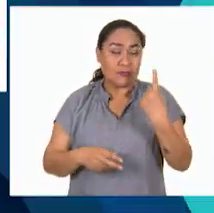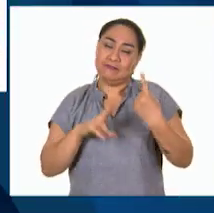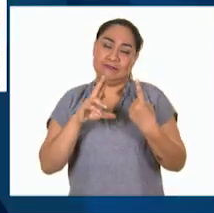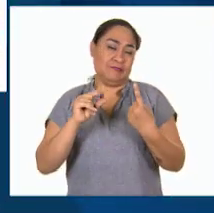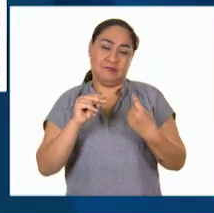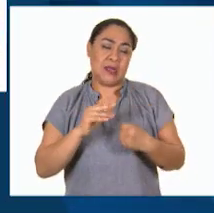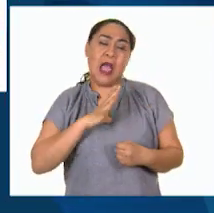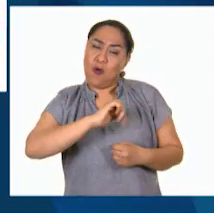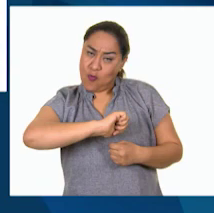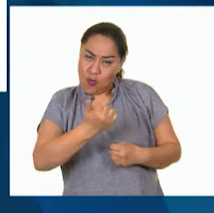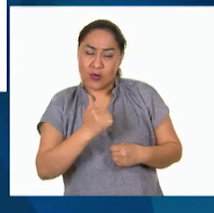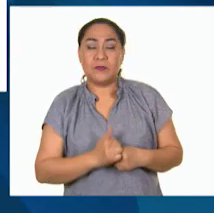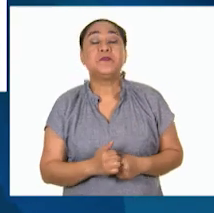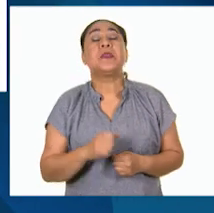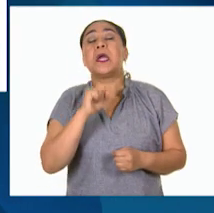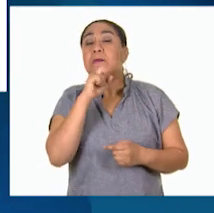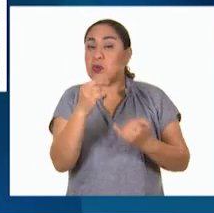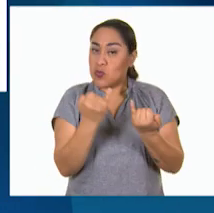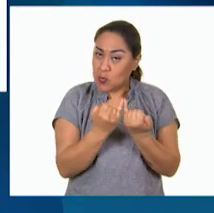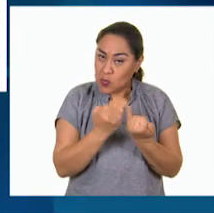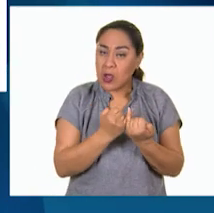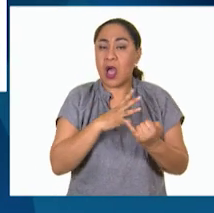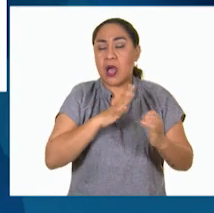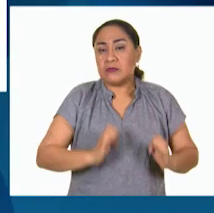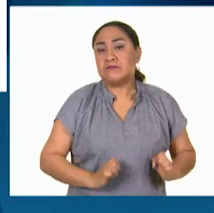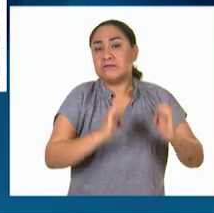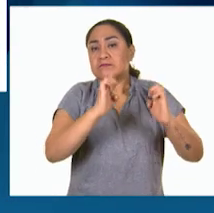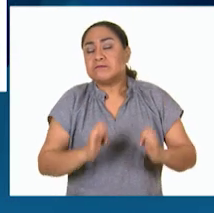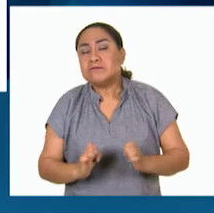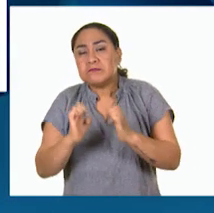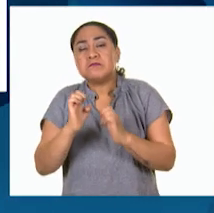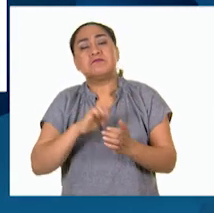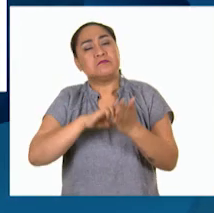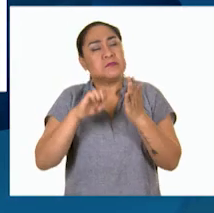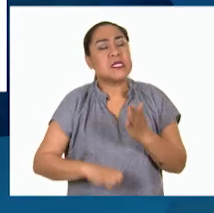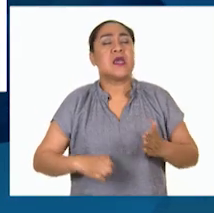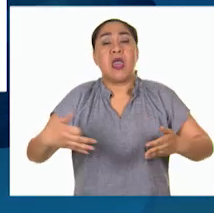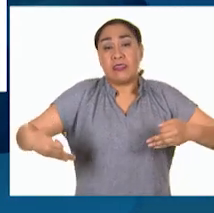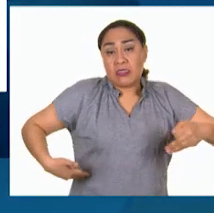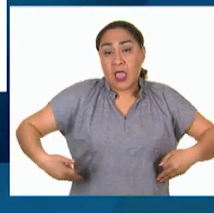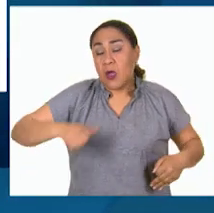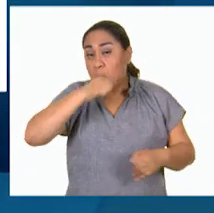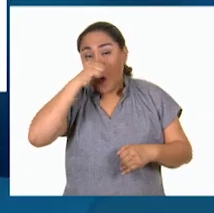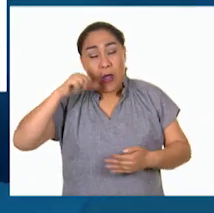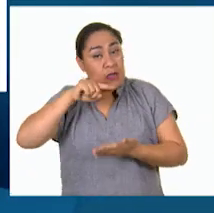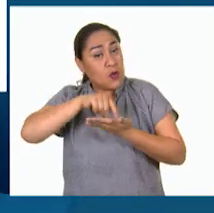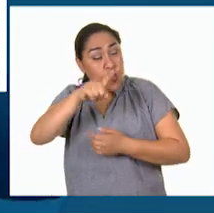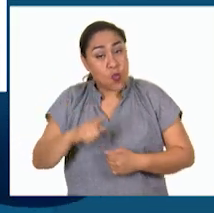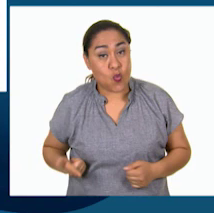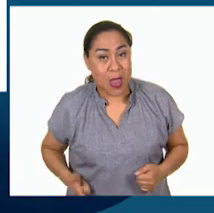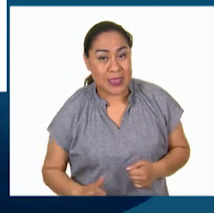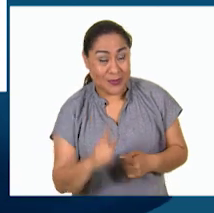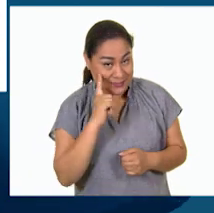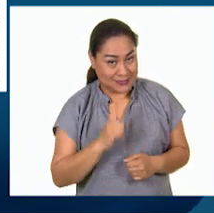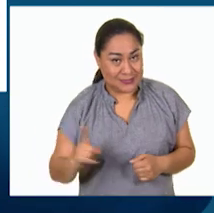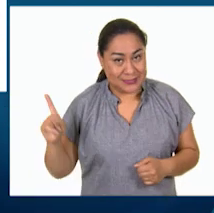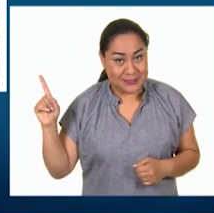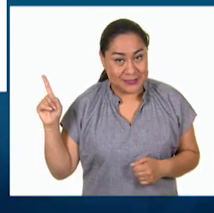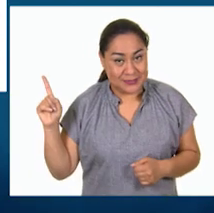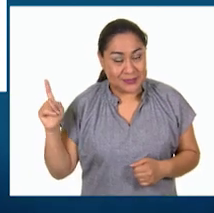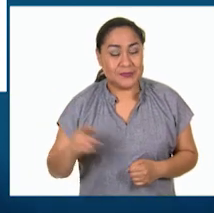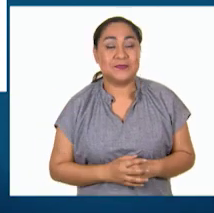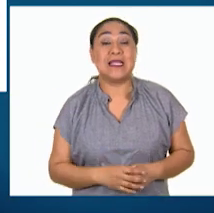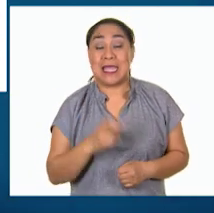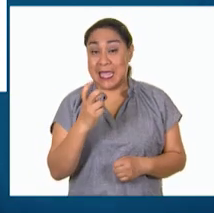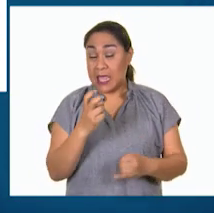aquella época también se construyeron otros edificios importantes como el Teatro Juárez en Guanajuato, que estamos viendo en pantalla. Para